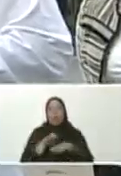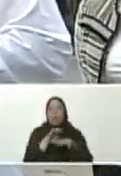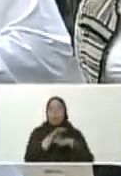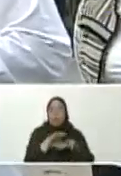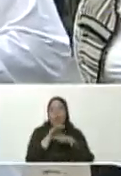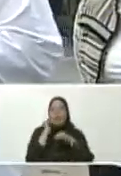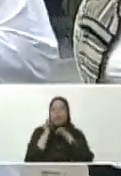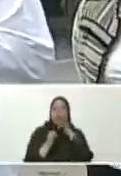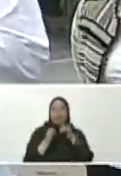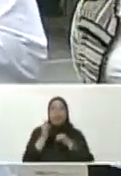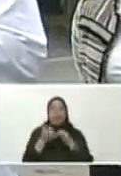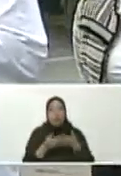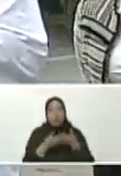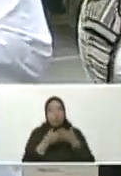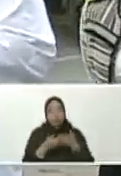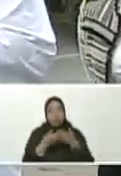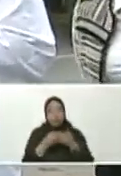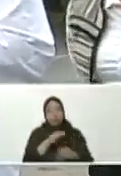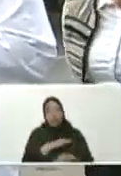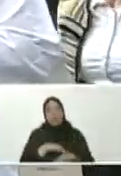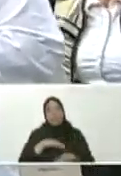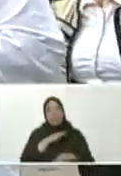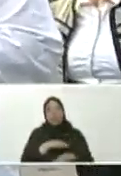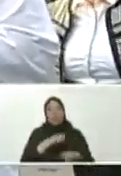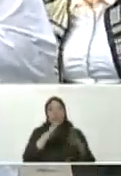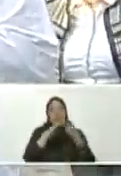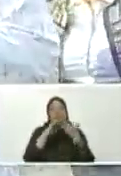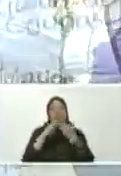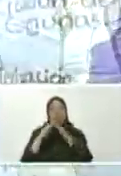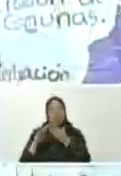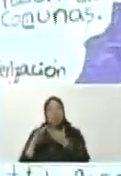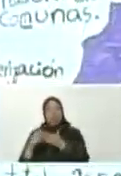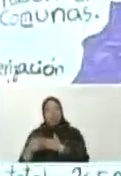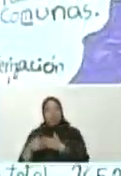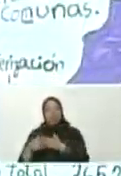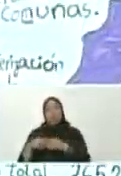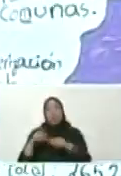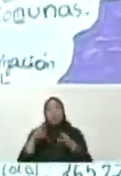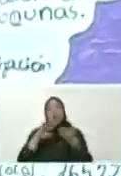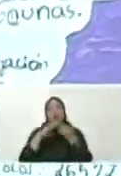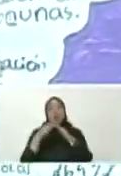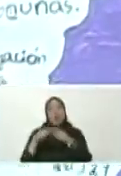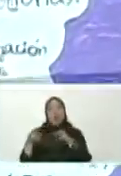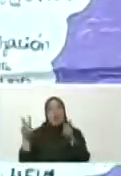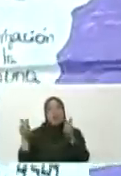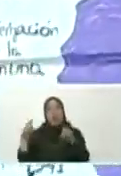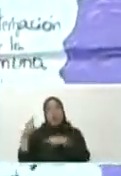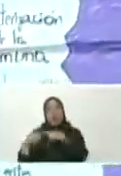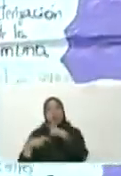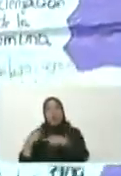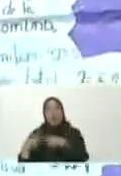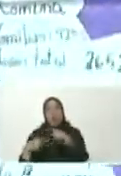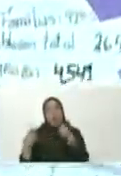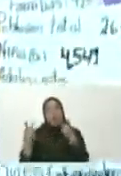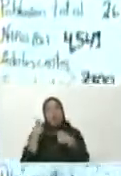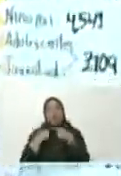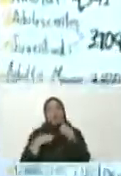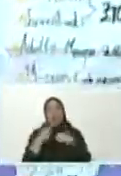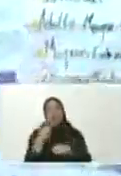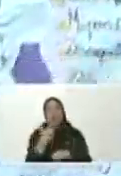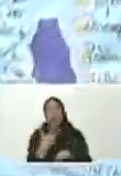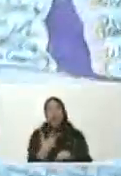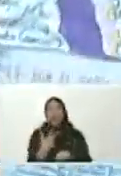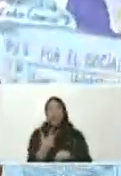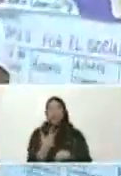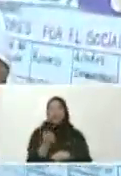emprendedoras. Sí, señor. La Gran Misión Vivienda Venezuela, Barrio Nuevo, Barrio Tricolor y Lactancia Materna. Me Así parece mismo. Muy bien. Entonces,